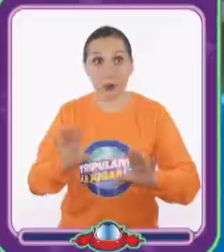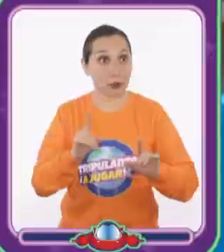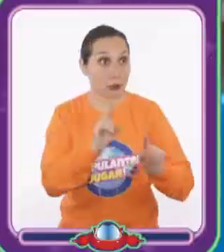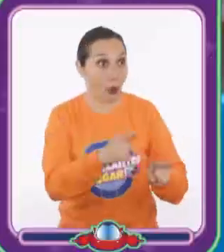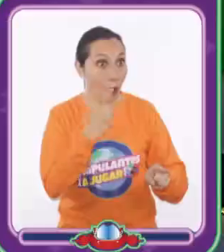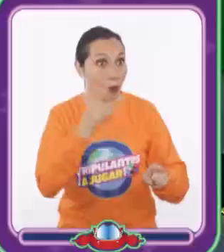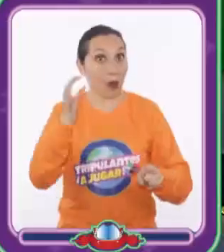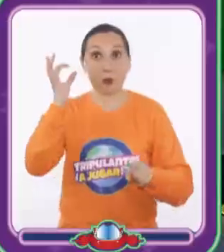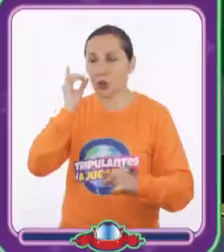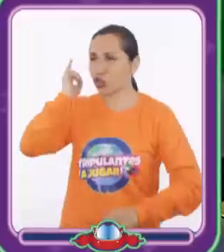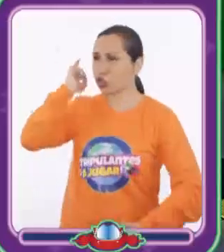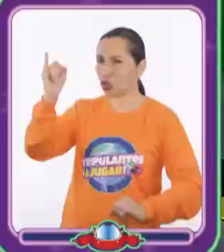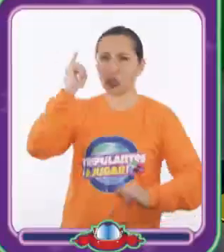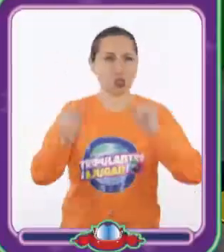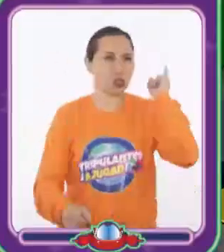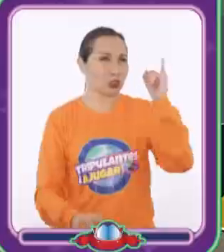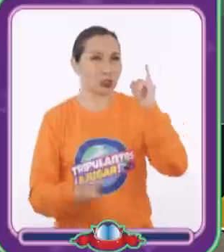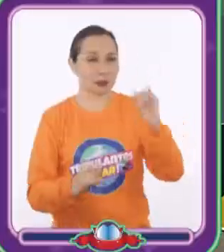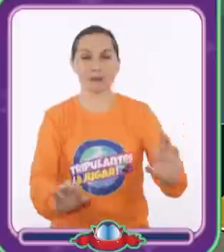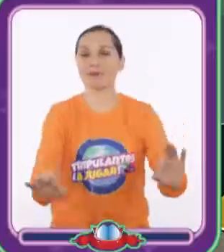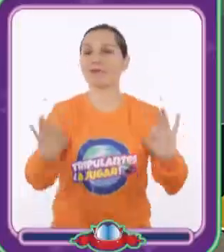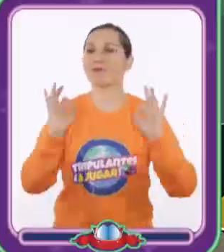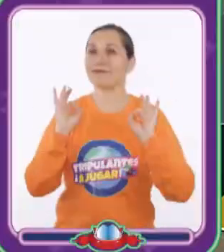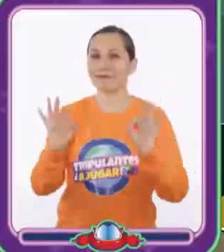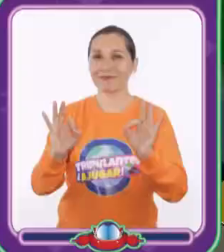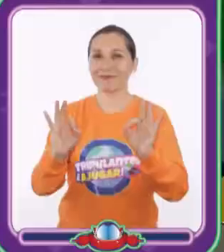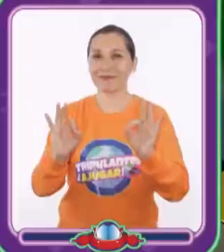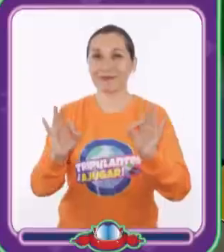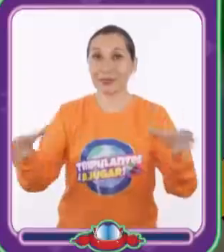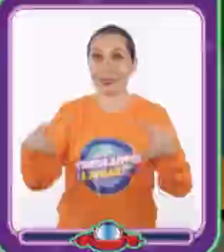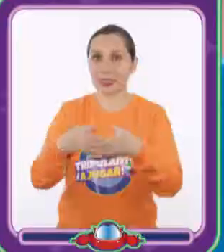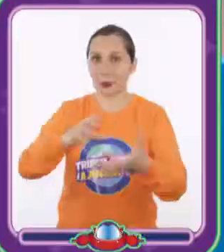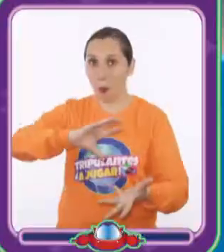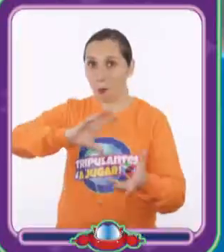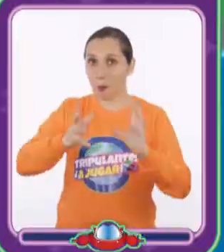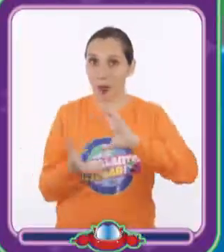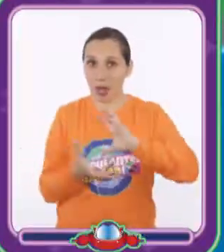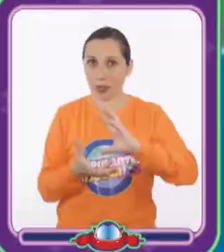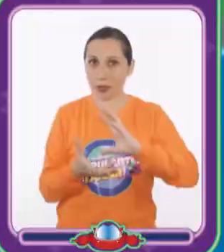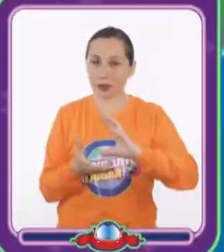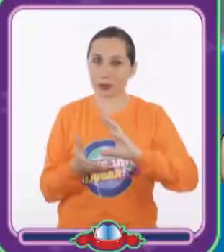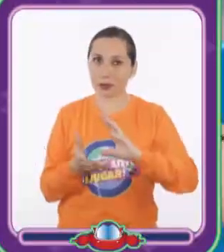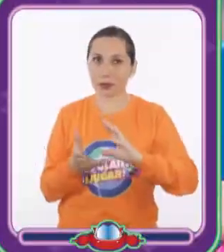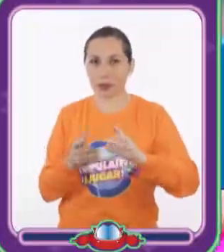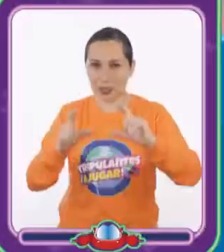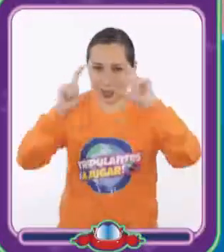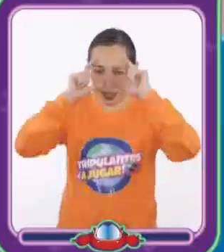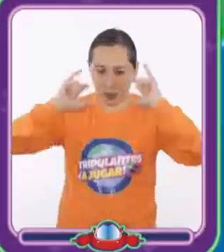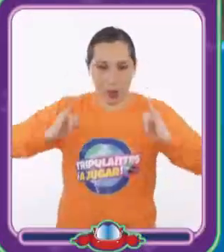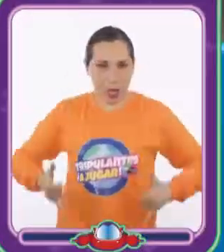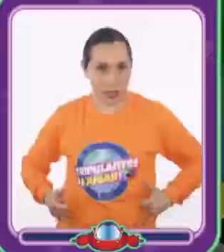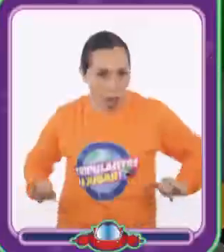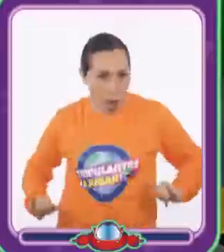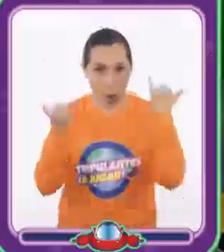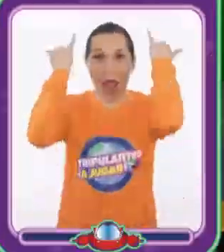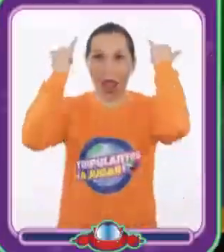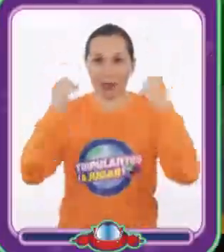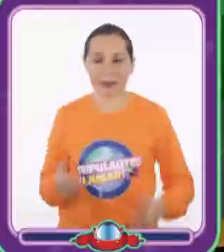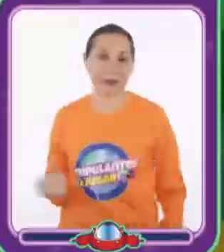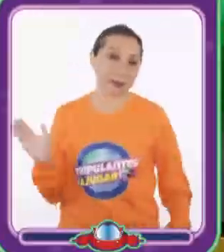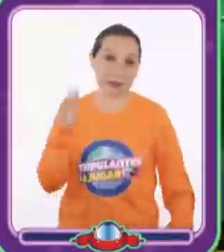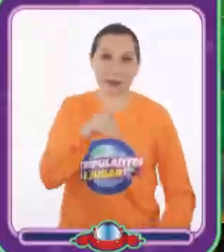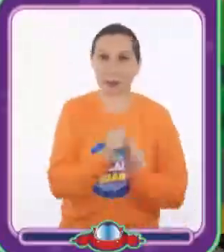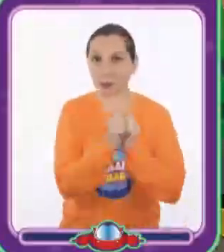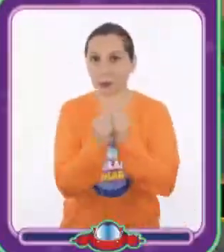preparadas? ¿Están preparados? ¡Sí! ¡Perfecto! Entonces, tripulación planeta, tripulantes a jugar. ¡Vamos!